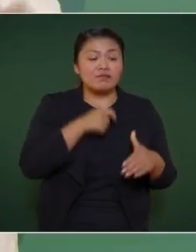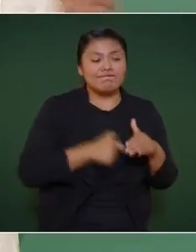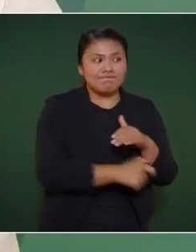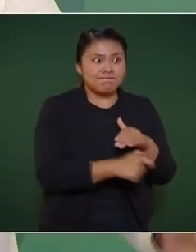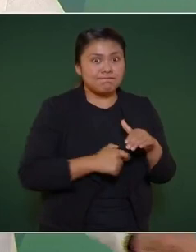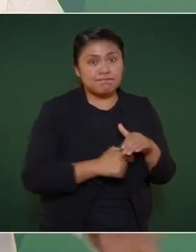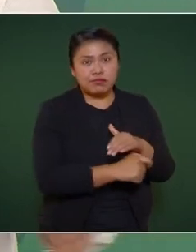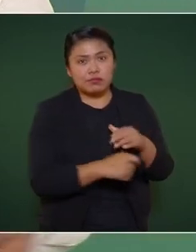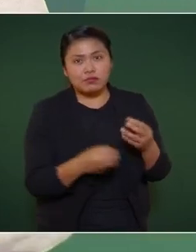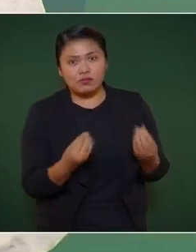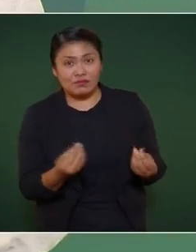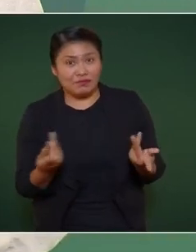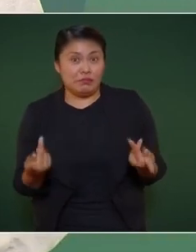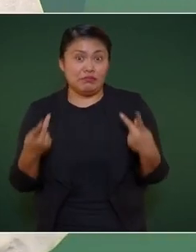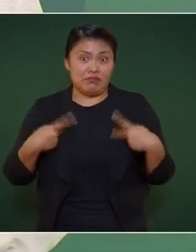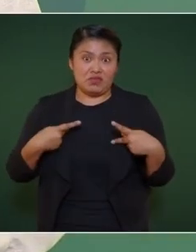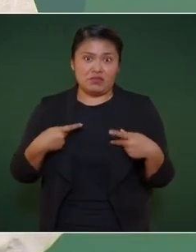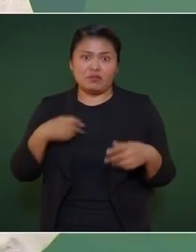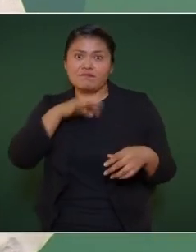a los moches.